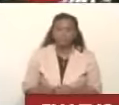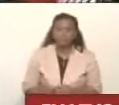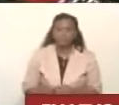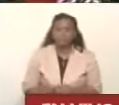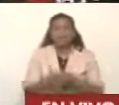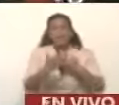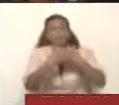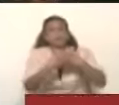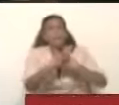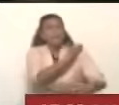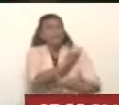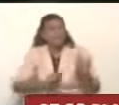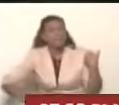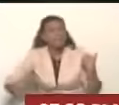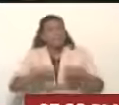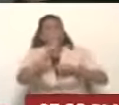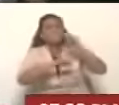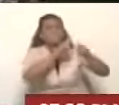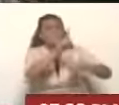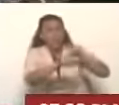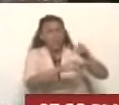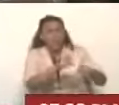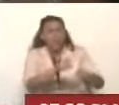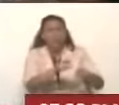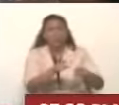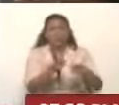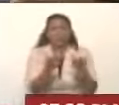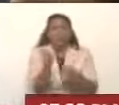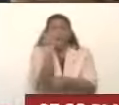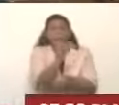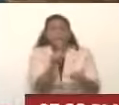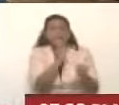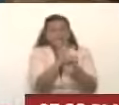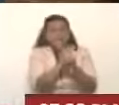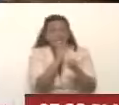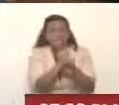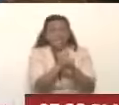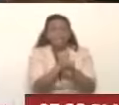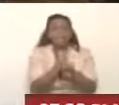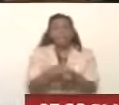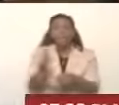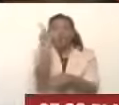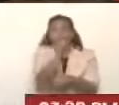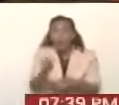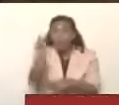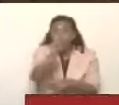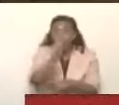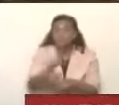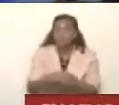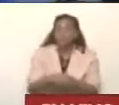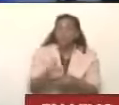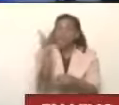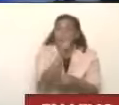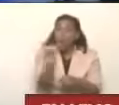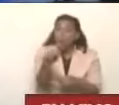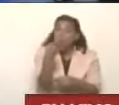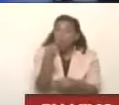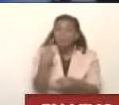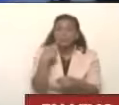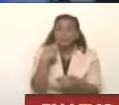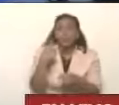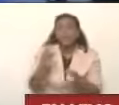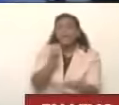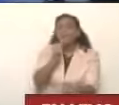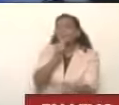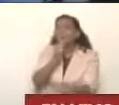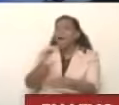Presidente, del portal de Globovisión, dice Padrino López, abro comillas, quienes apoyen a Guyana no